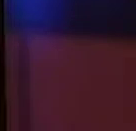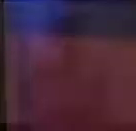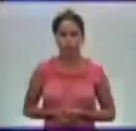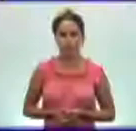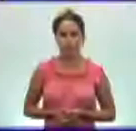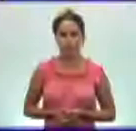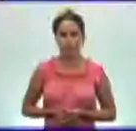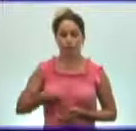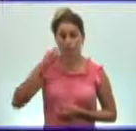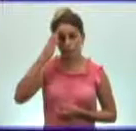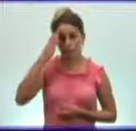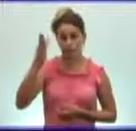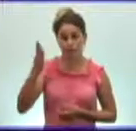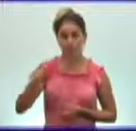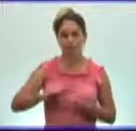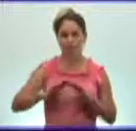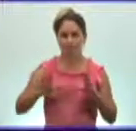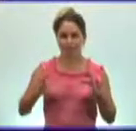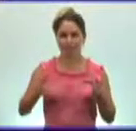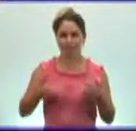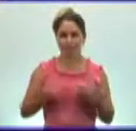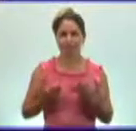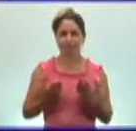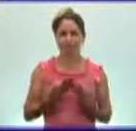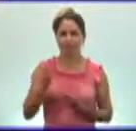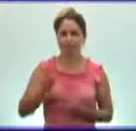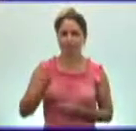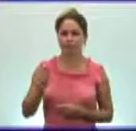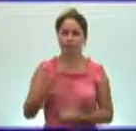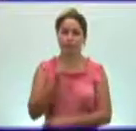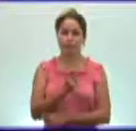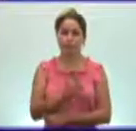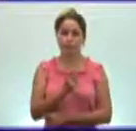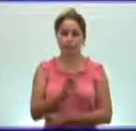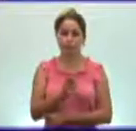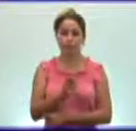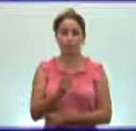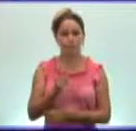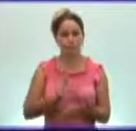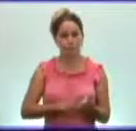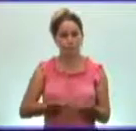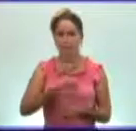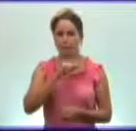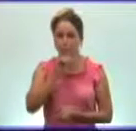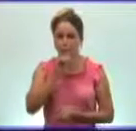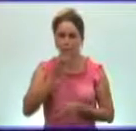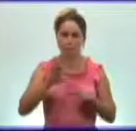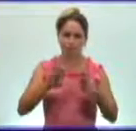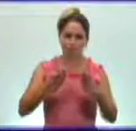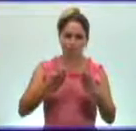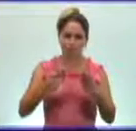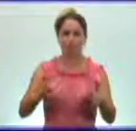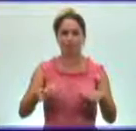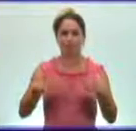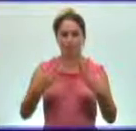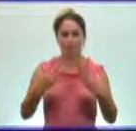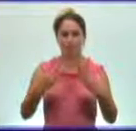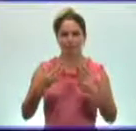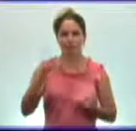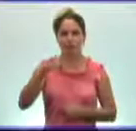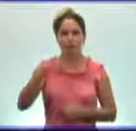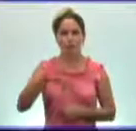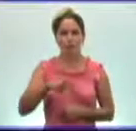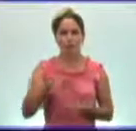Un saludo tengan todos los estudiantes y profesores y padres que nos puedan acompañar. En el día de hoy nos encontramos en el segundo encuentro de